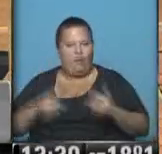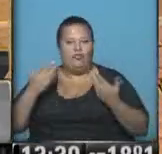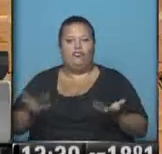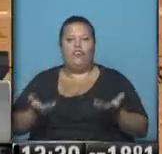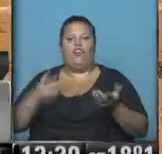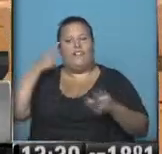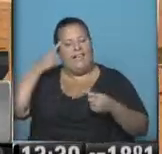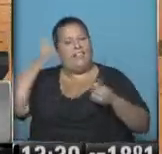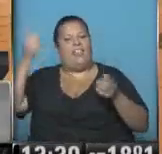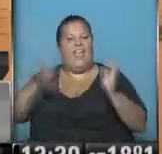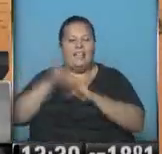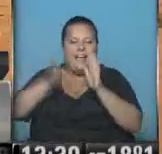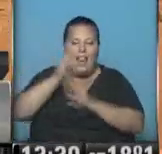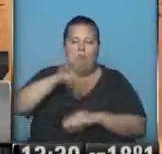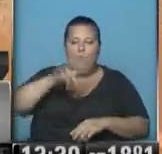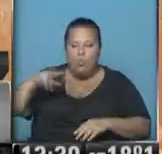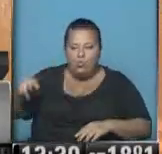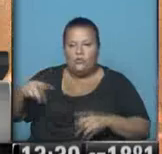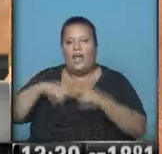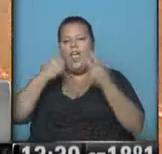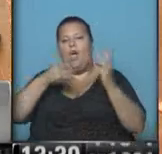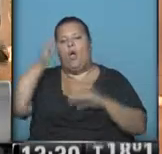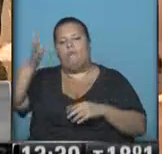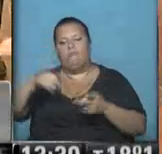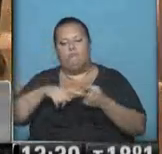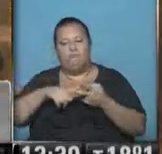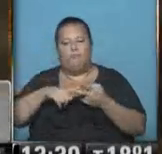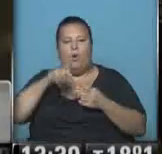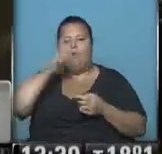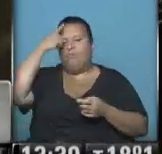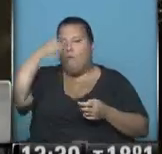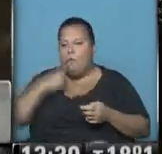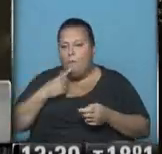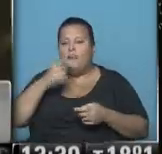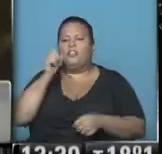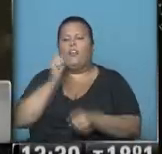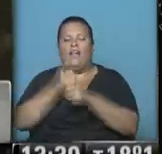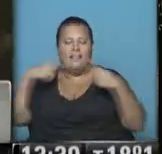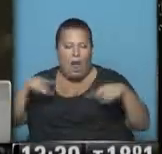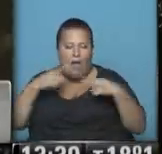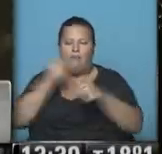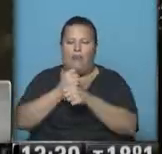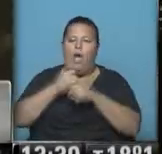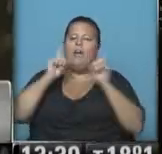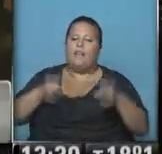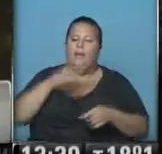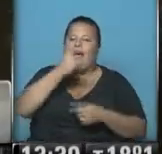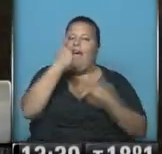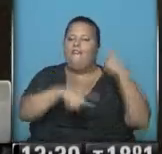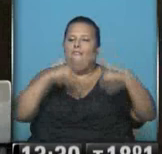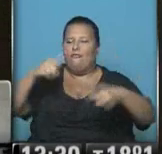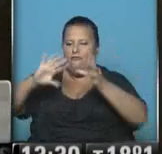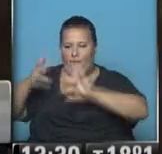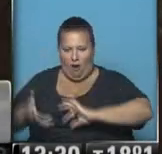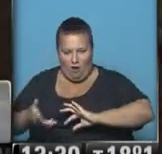muchas salidas, vamos al Museo de Calcos de la Cárcova, vamos al Monumento al Canto al Trabajo. En cada uno de ellos encontramos una versión